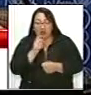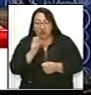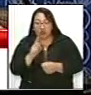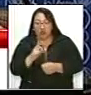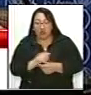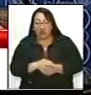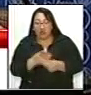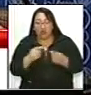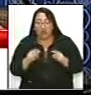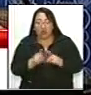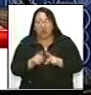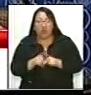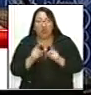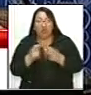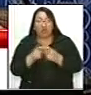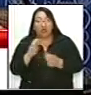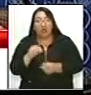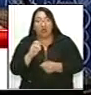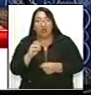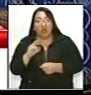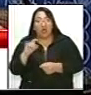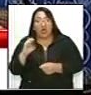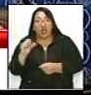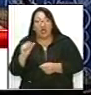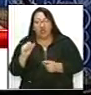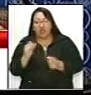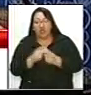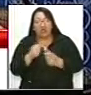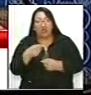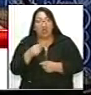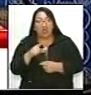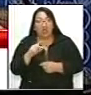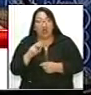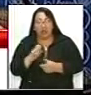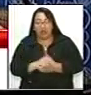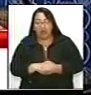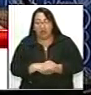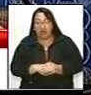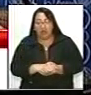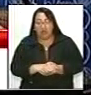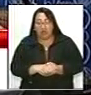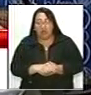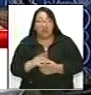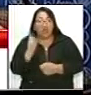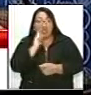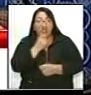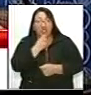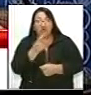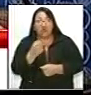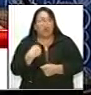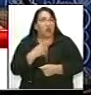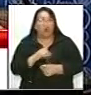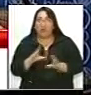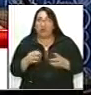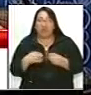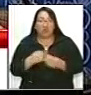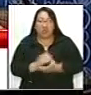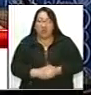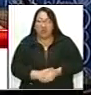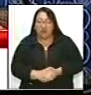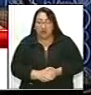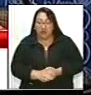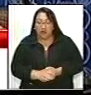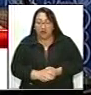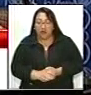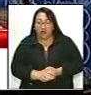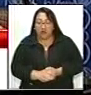no nos trató el congresista Morales o trató a la congresista Glade? ¿Mentirosa y chismosa? Yo no lo voy a permitir.